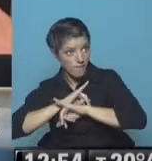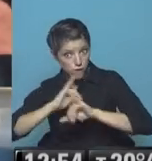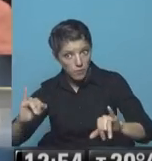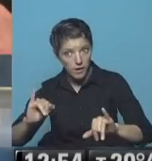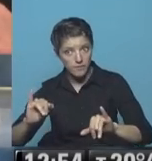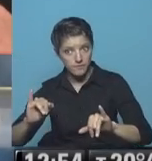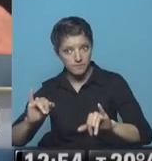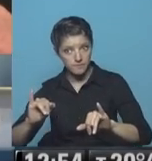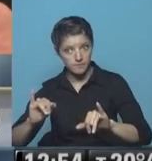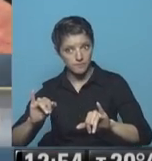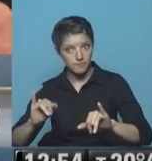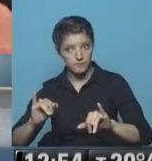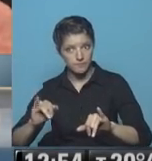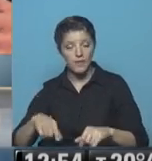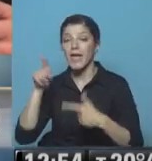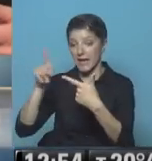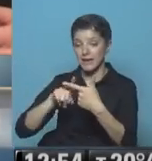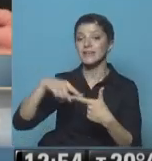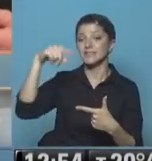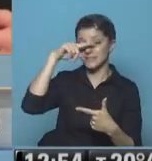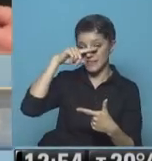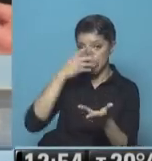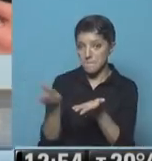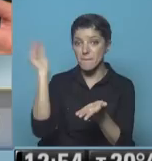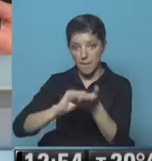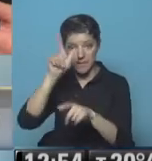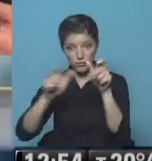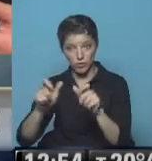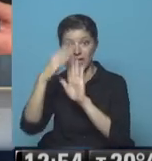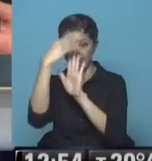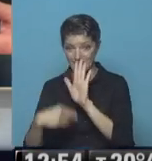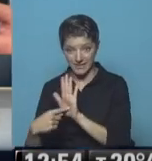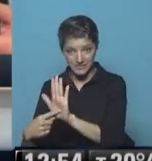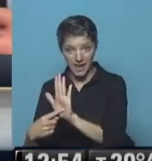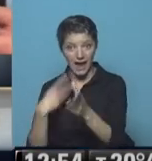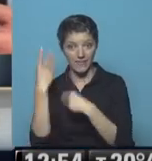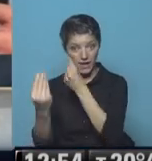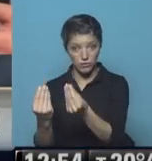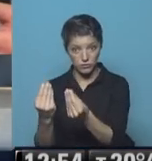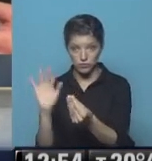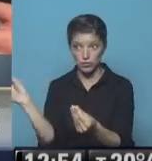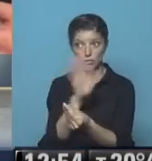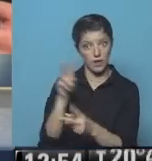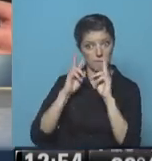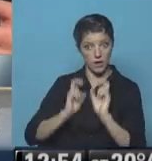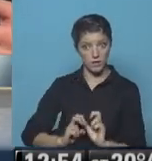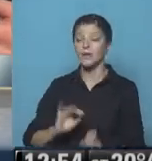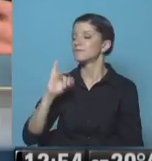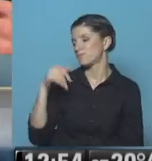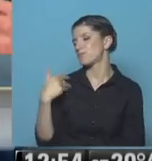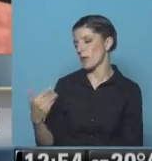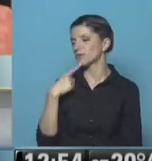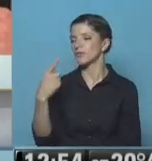activos él y siete integrantes de la lista de candidatos a diputados. Pero hay, por eso te digo, pero hay